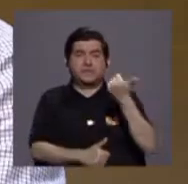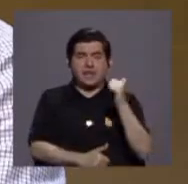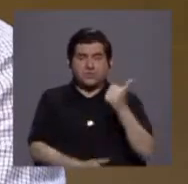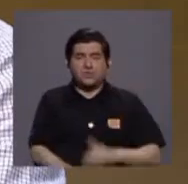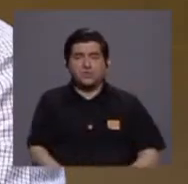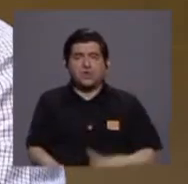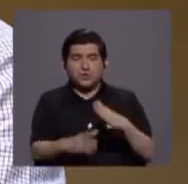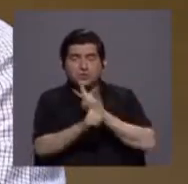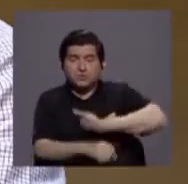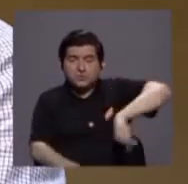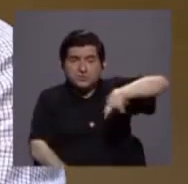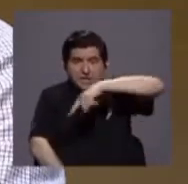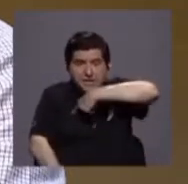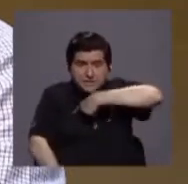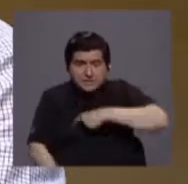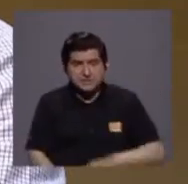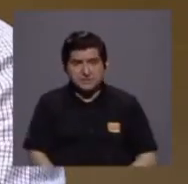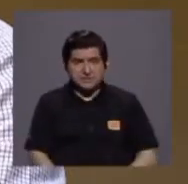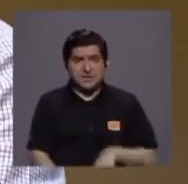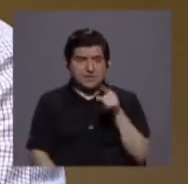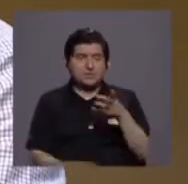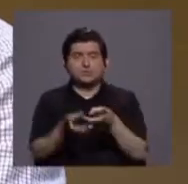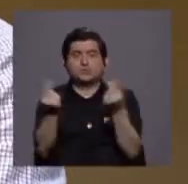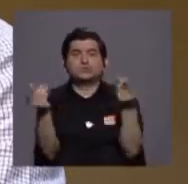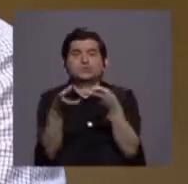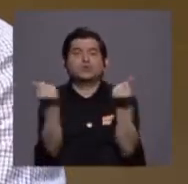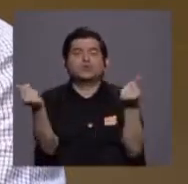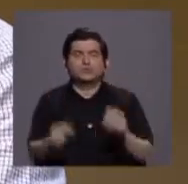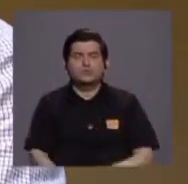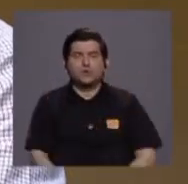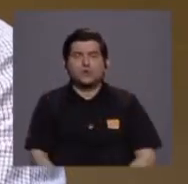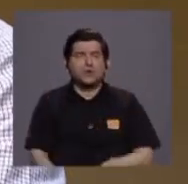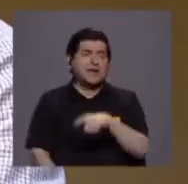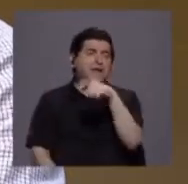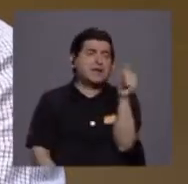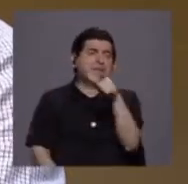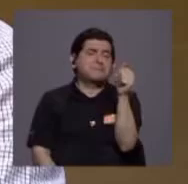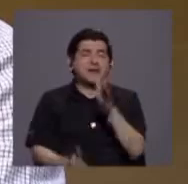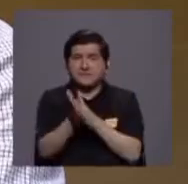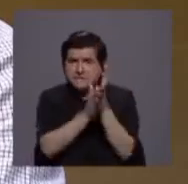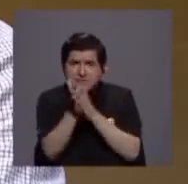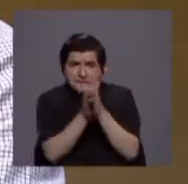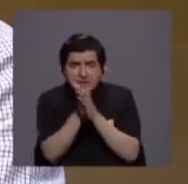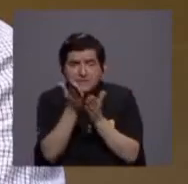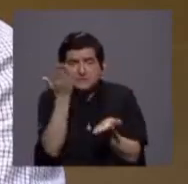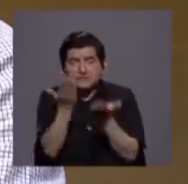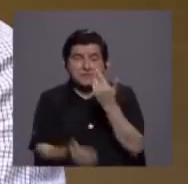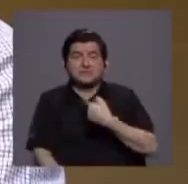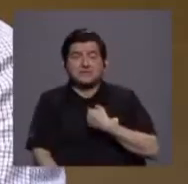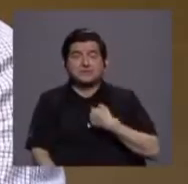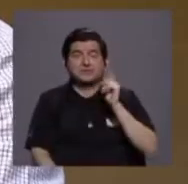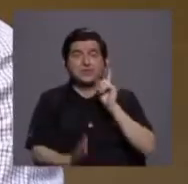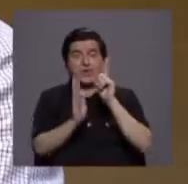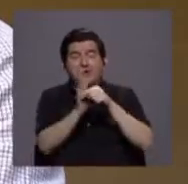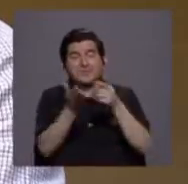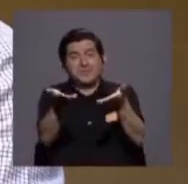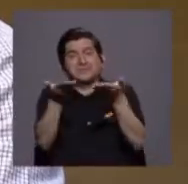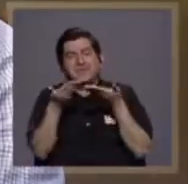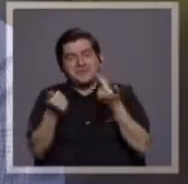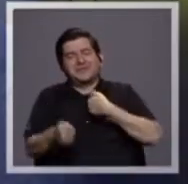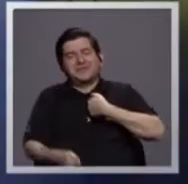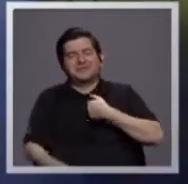a darnos a nosotros la solución. Y quedan unos meses, aprovechémoslos. Tal vez con eso me gasto un minuto que usted me acaba de regalar.